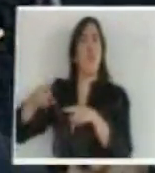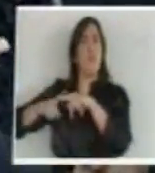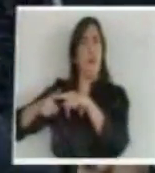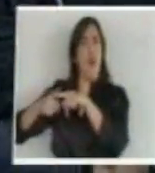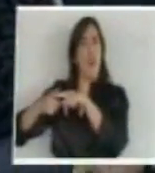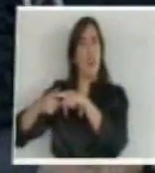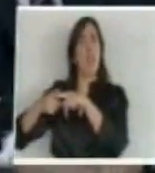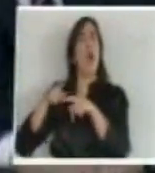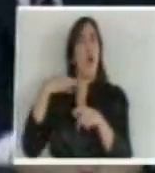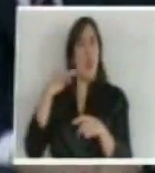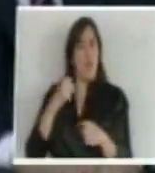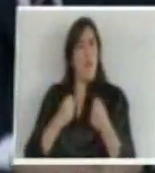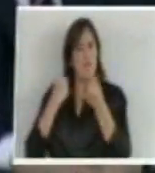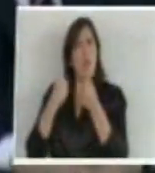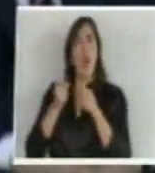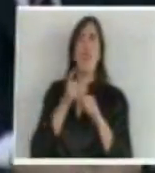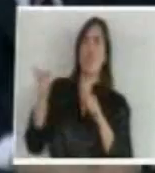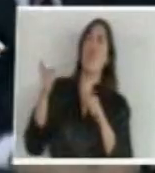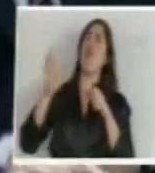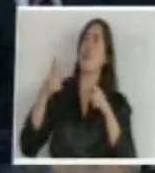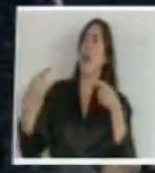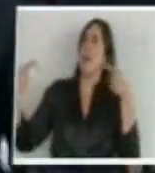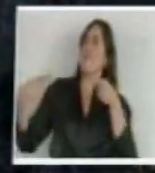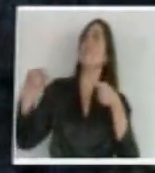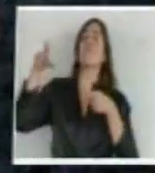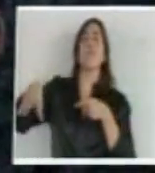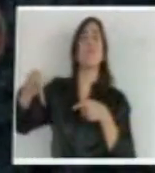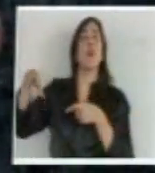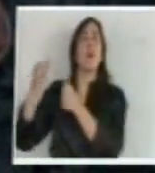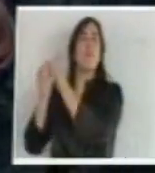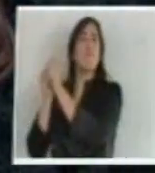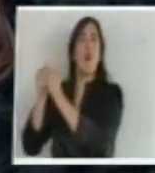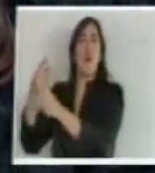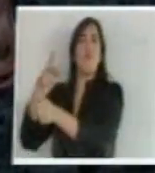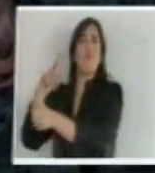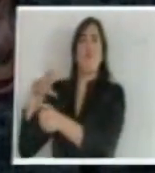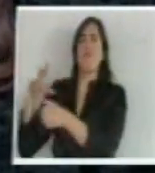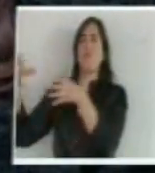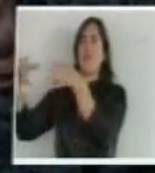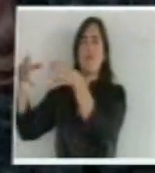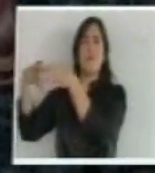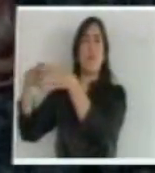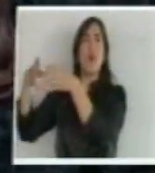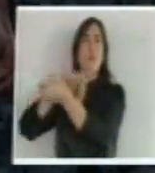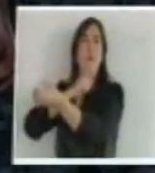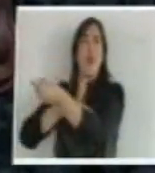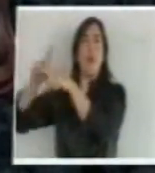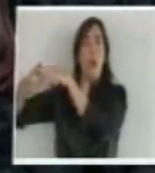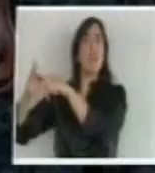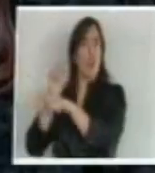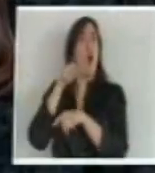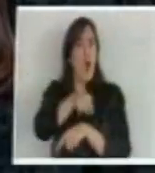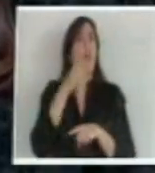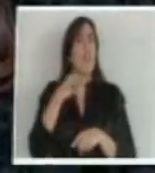en la Argentina, para que fueran precisamente quienes son elegidos por el voto, por la